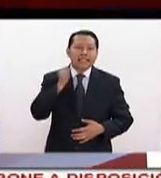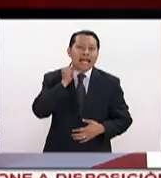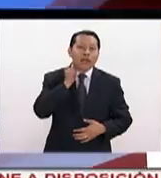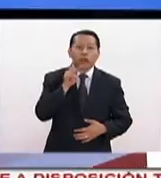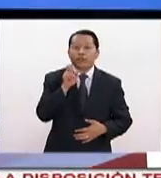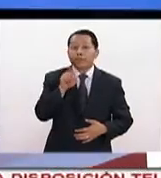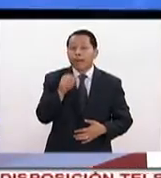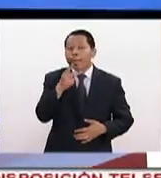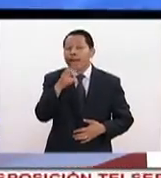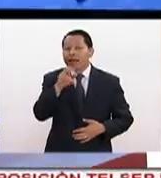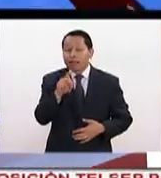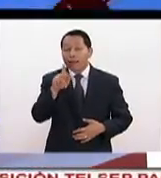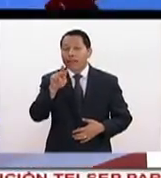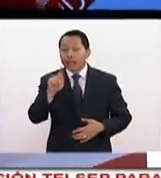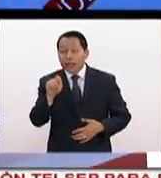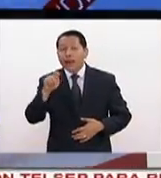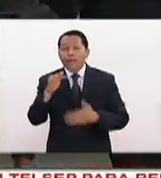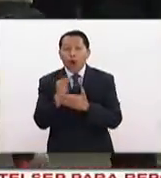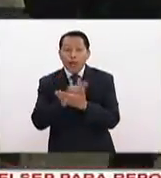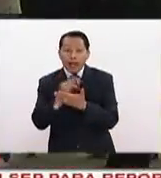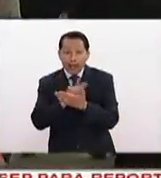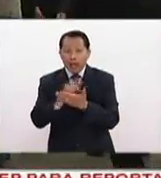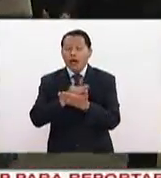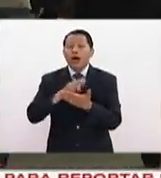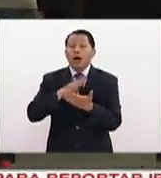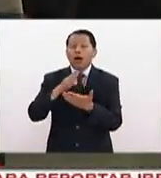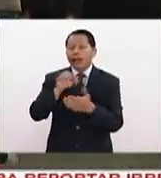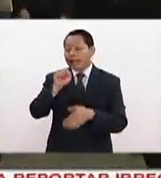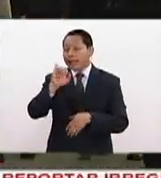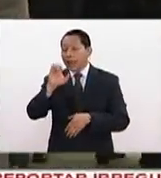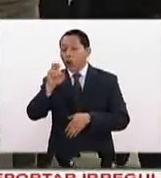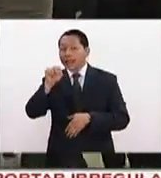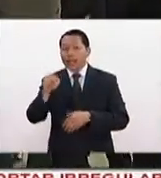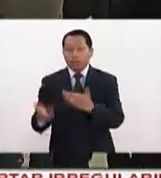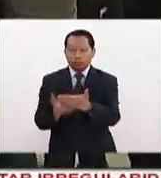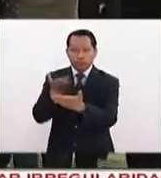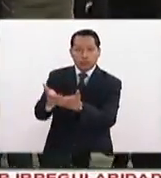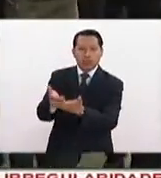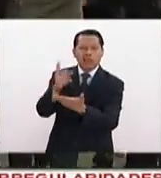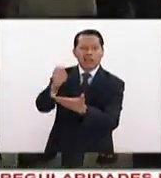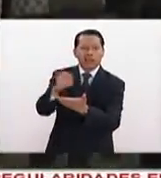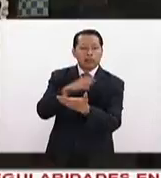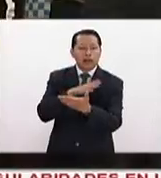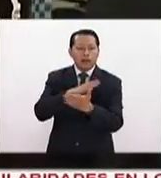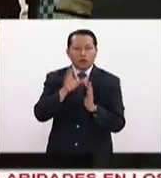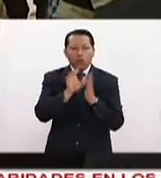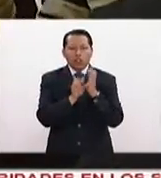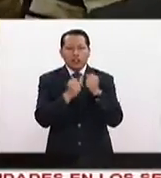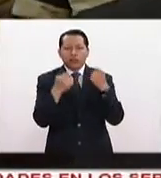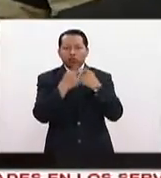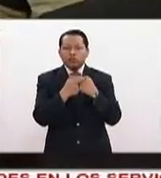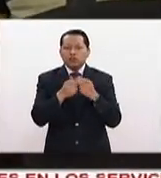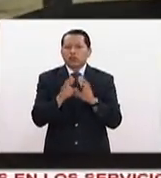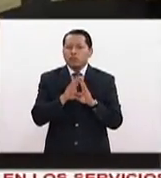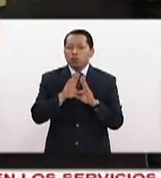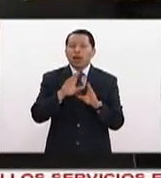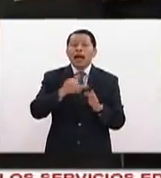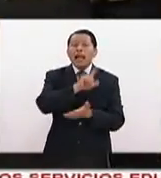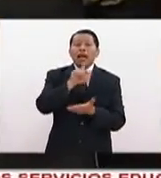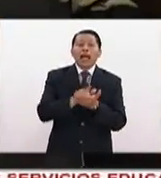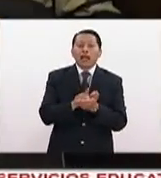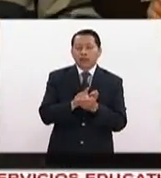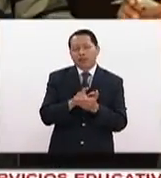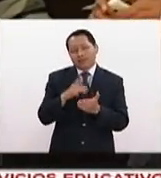Senadores del PAN, PRD, PT y Morena presentaron ante la Suprema Corte de Justicia de la Nación una acción de inconstitucionalidad en contra de la Ley de